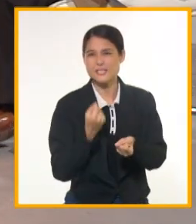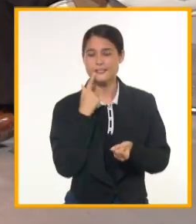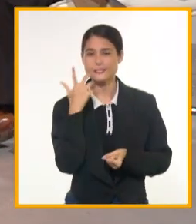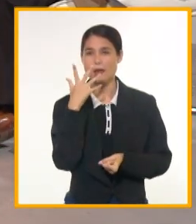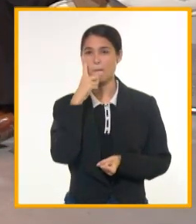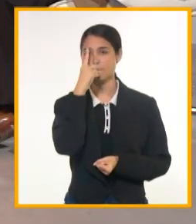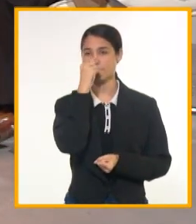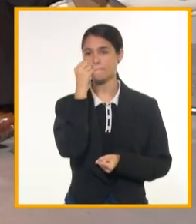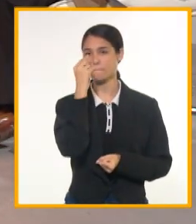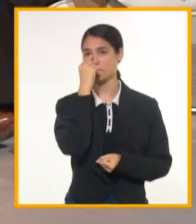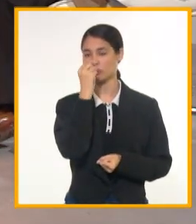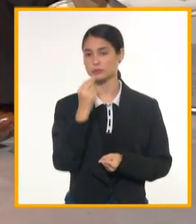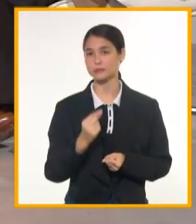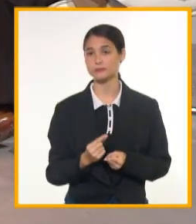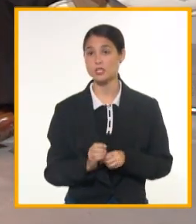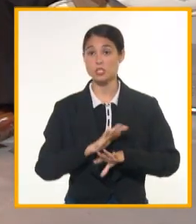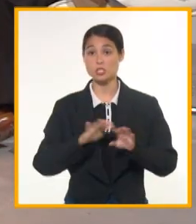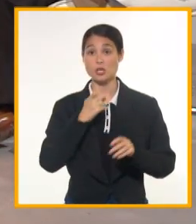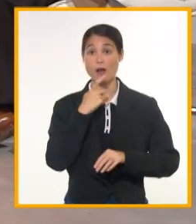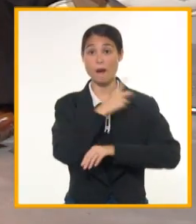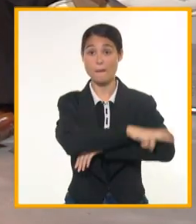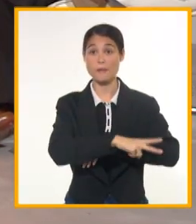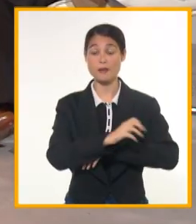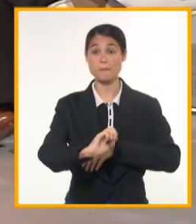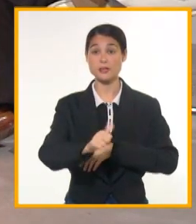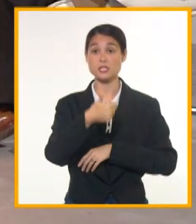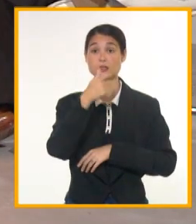propio Zelensky, él mismo